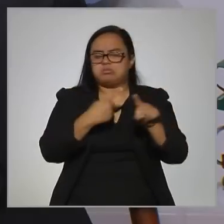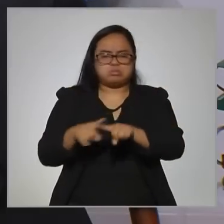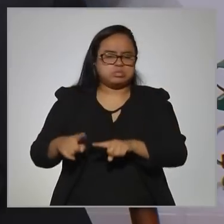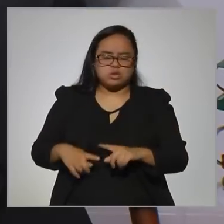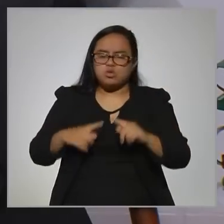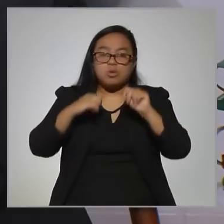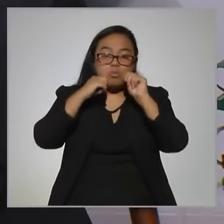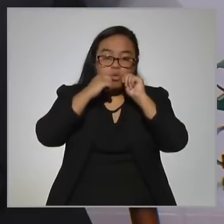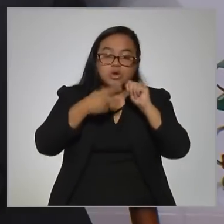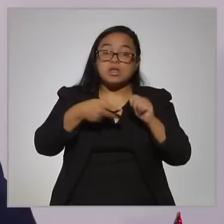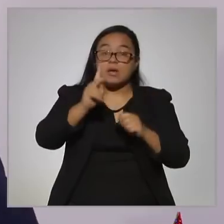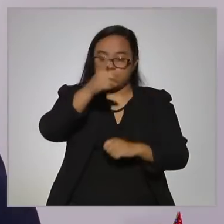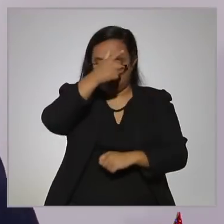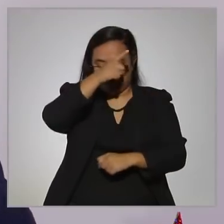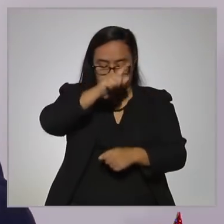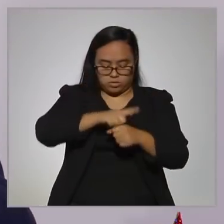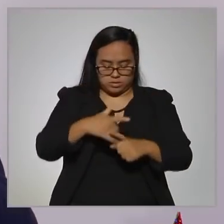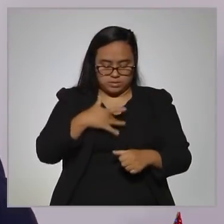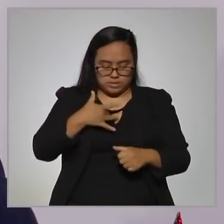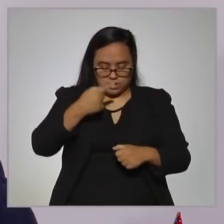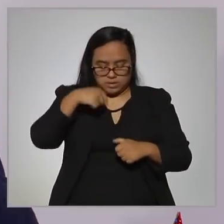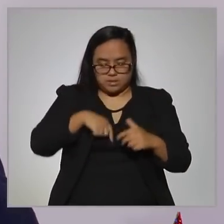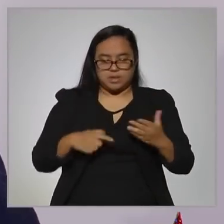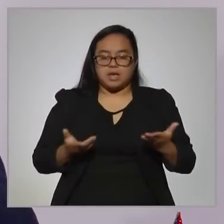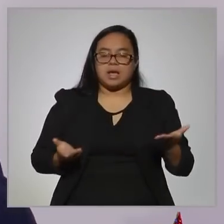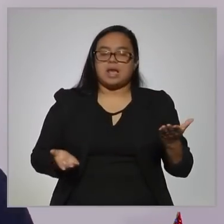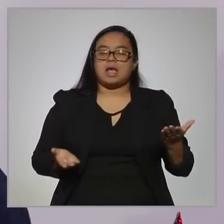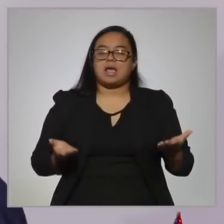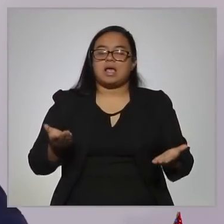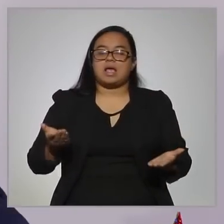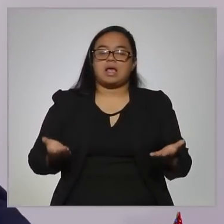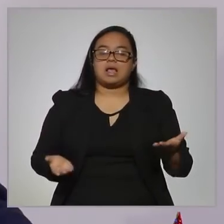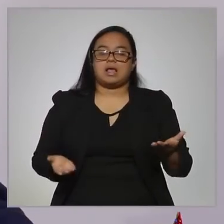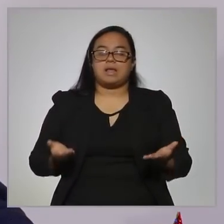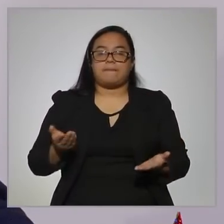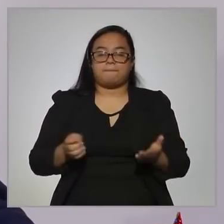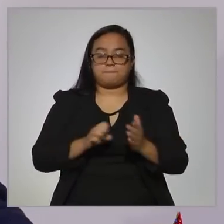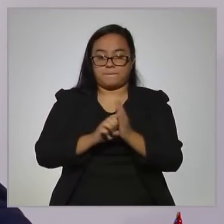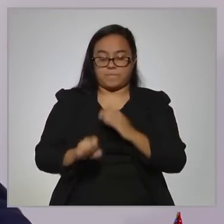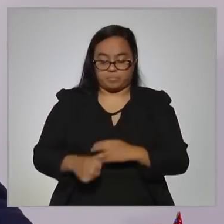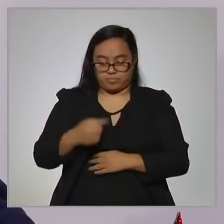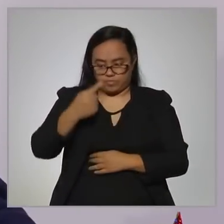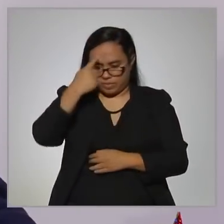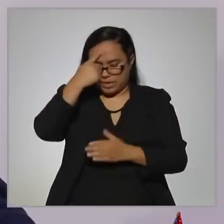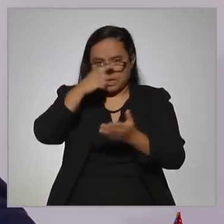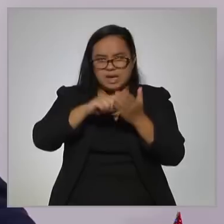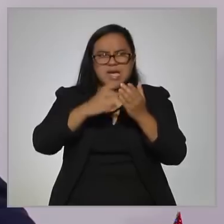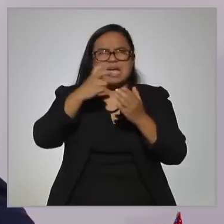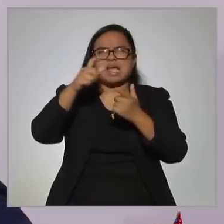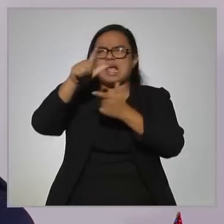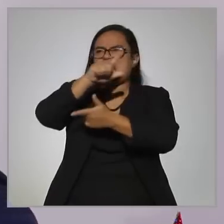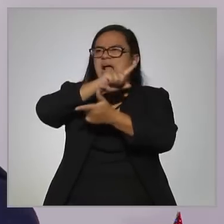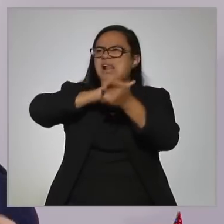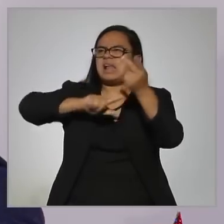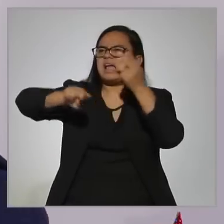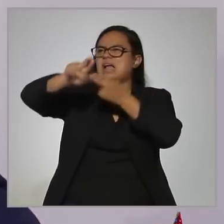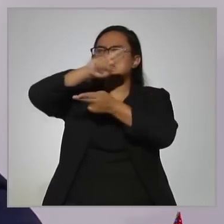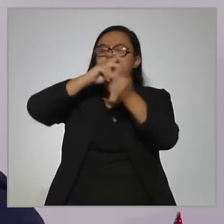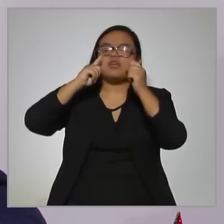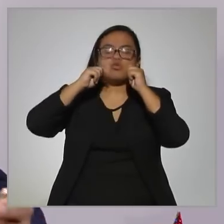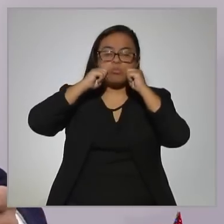pero eso es lo que nos ayuda a equilibrarnos, ¿sí? En una creencia en el universo, más allá de